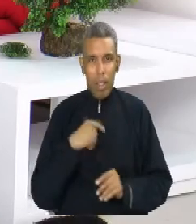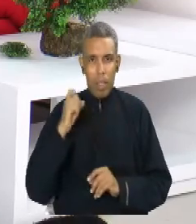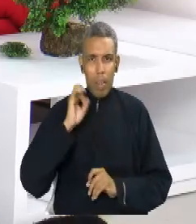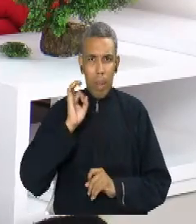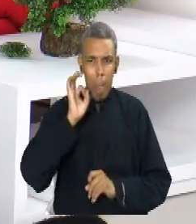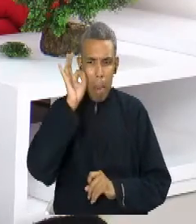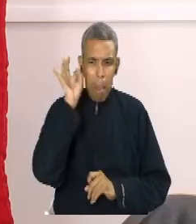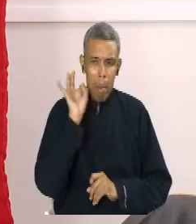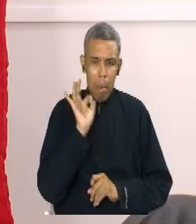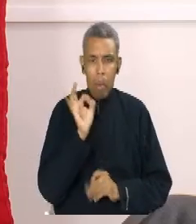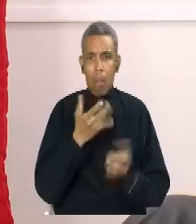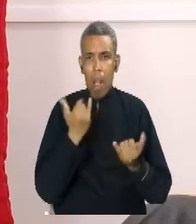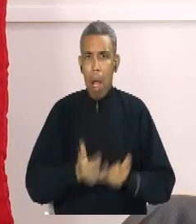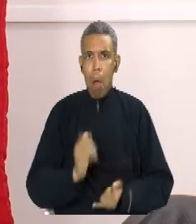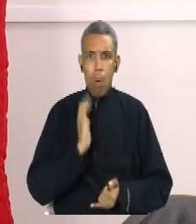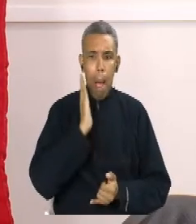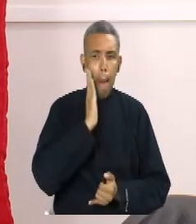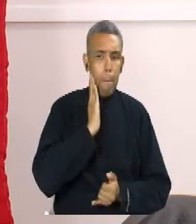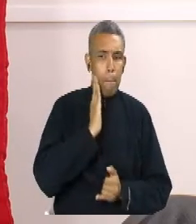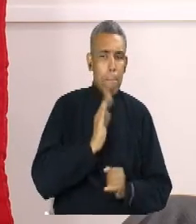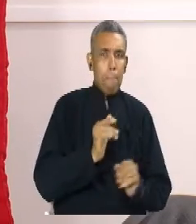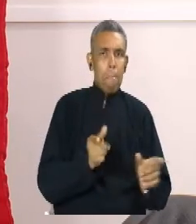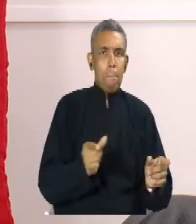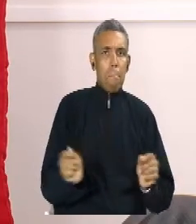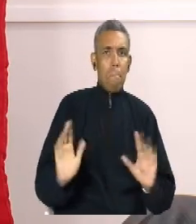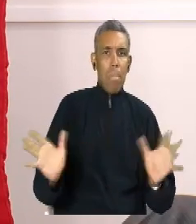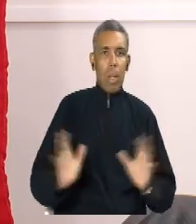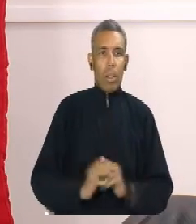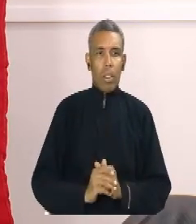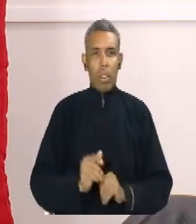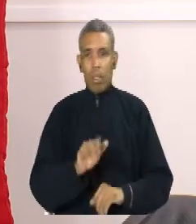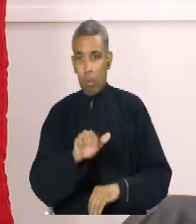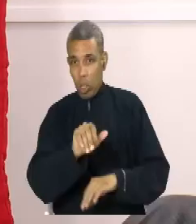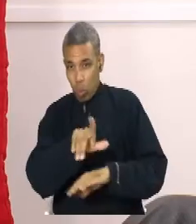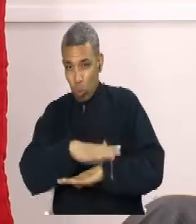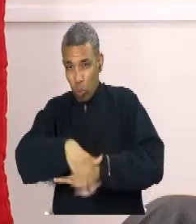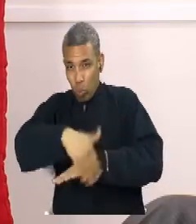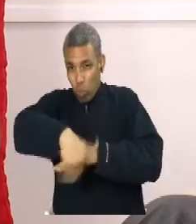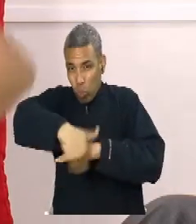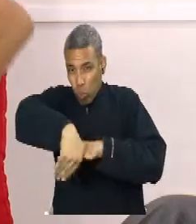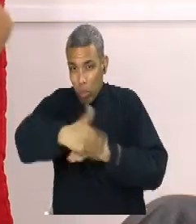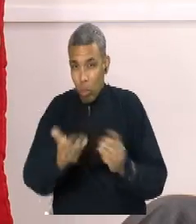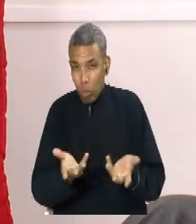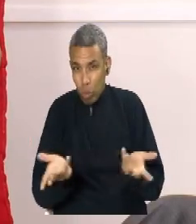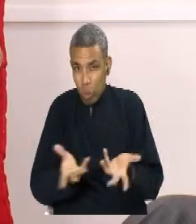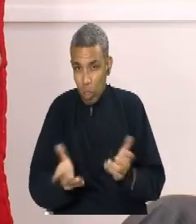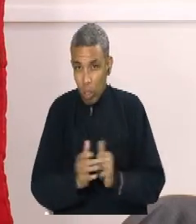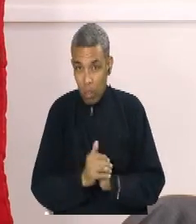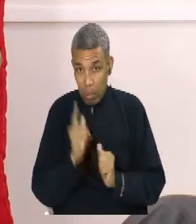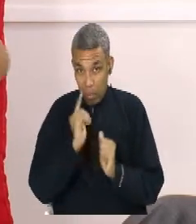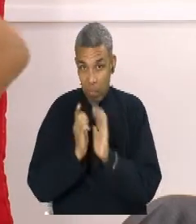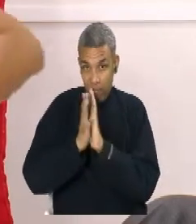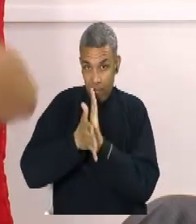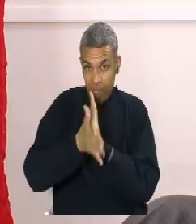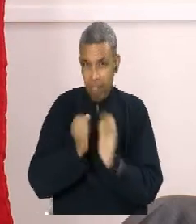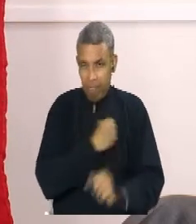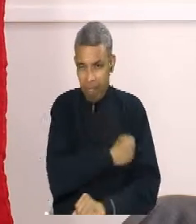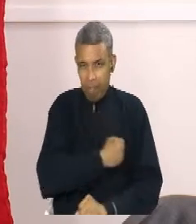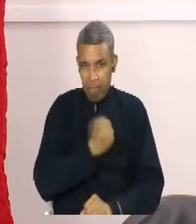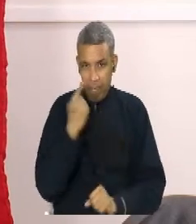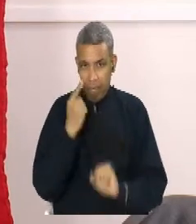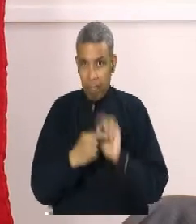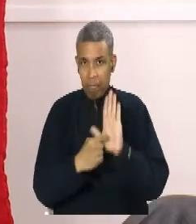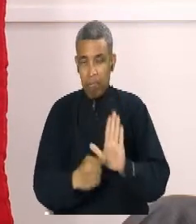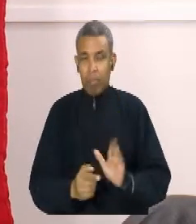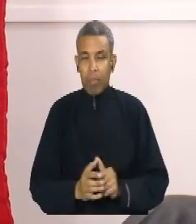bueno esto intentaba regarlas la dirección por fa mientras buscan la dirección para dársela acá a los televidentes y al doctor vamos a